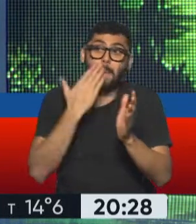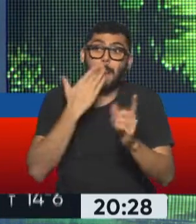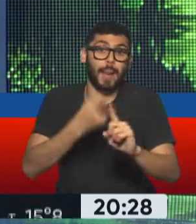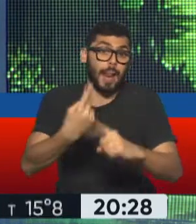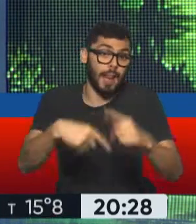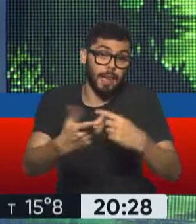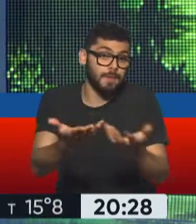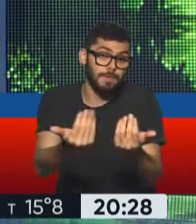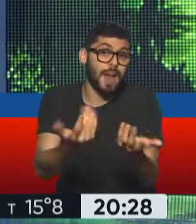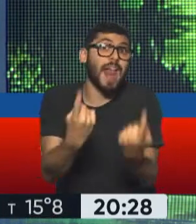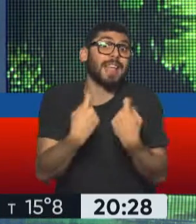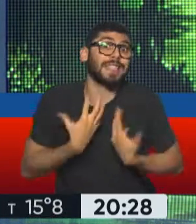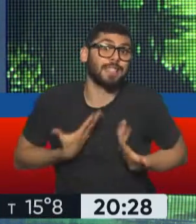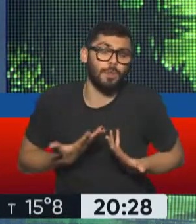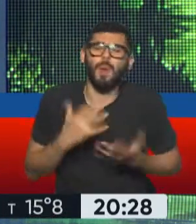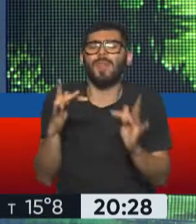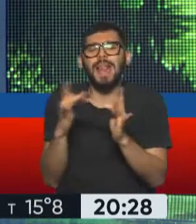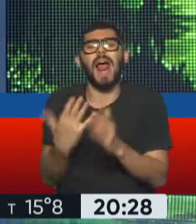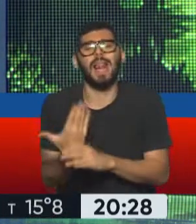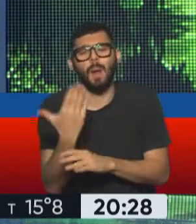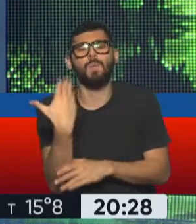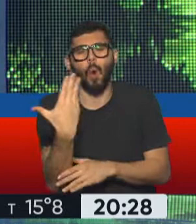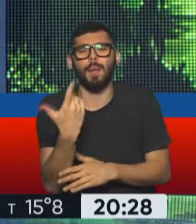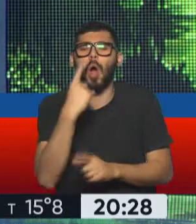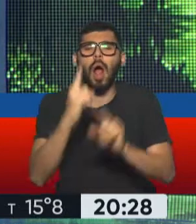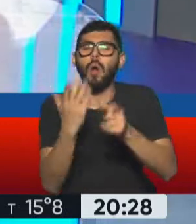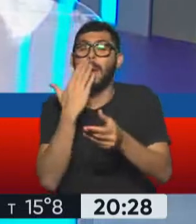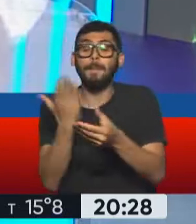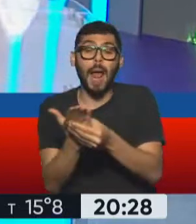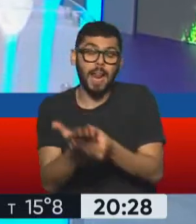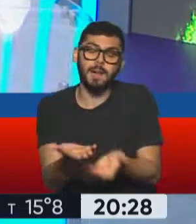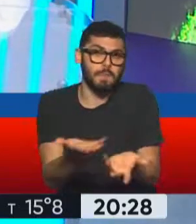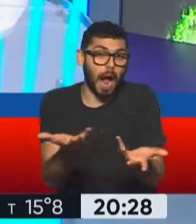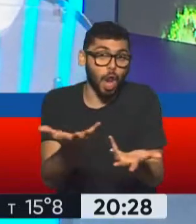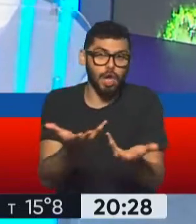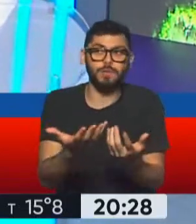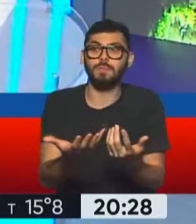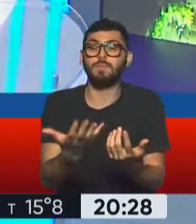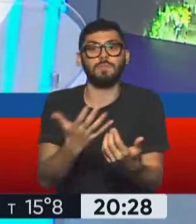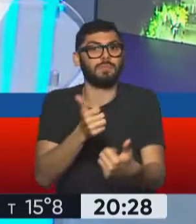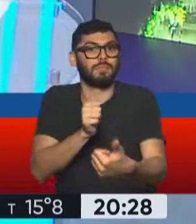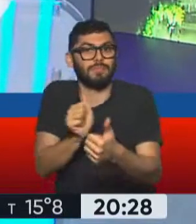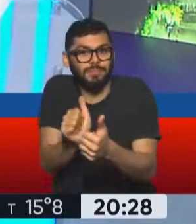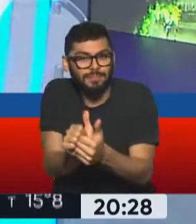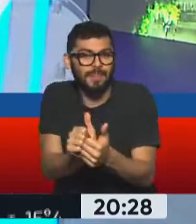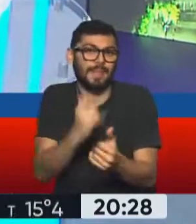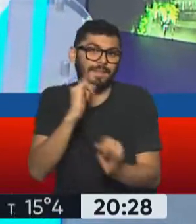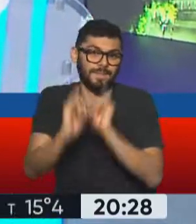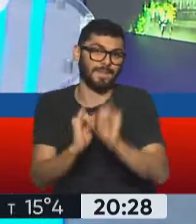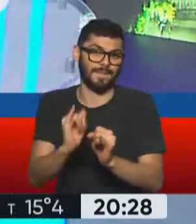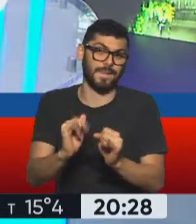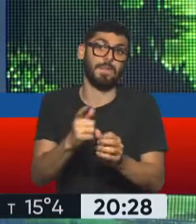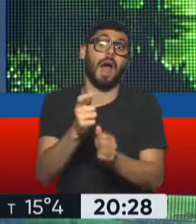pedir, que pueden ser digitales, pero digo, hay cierta documentación que se pide. Bueno, un acompañamiento para que la empresa